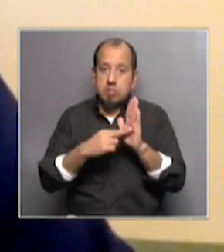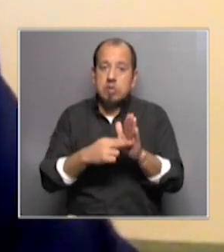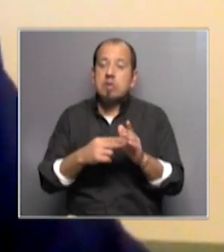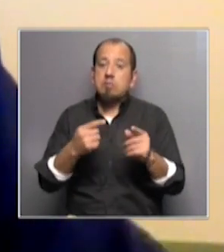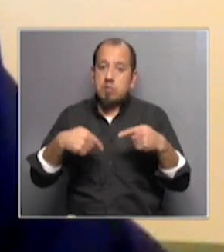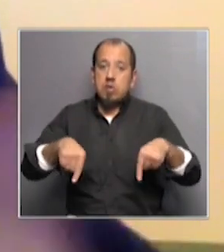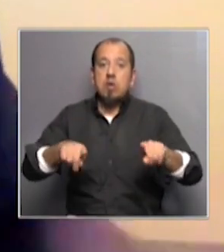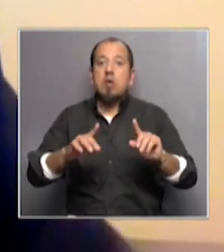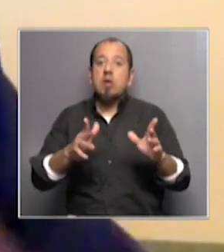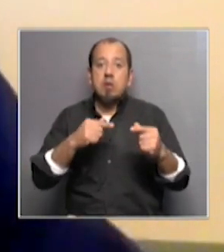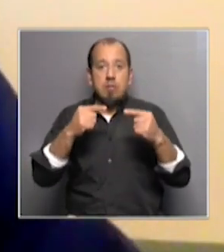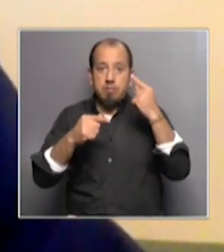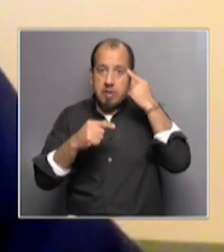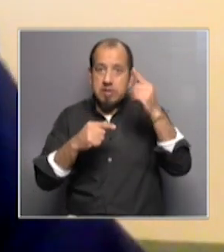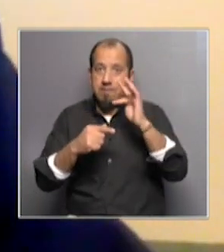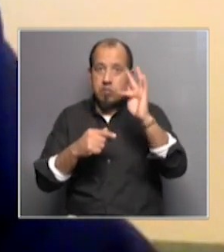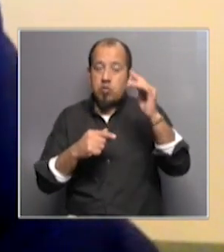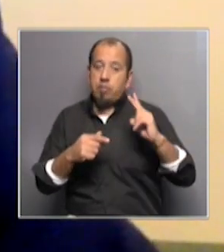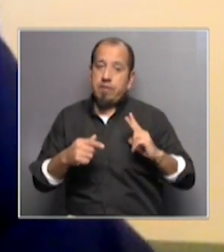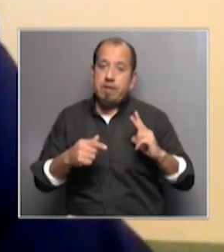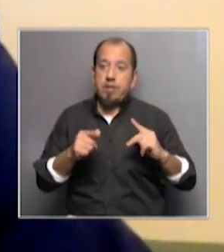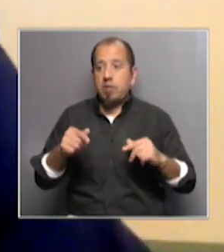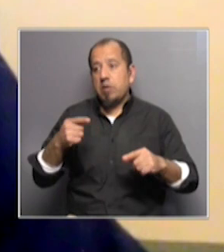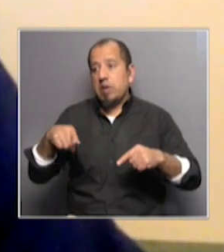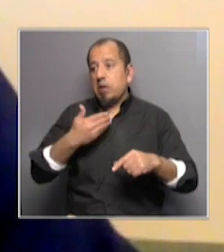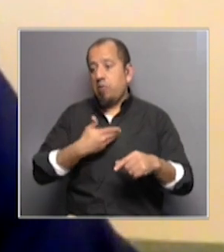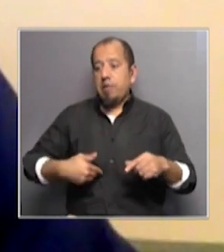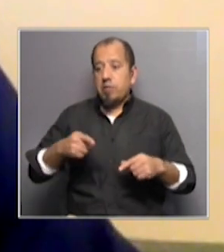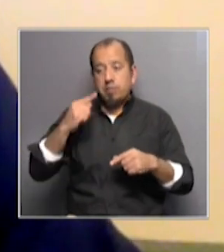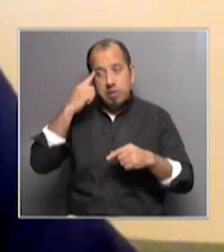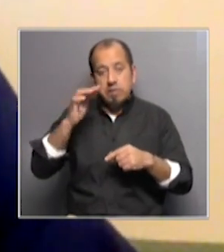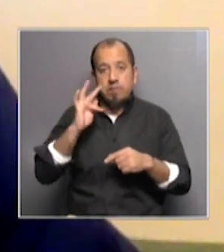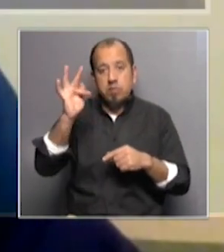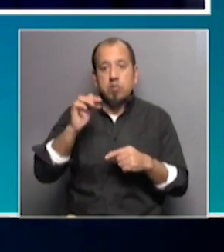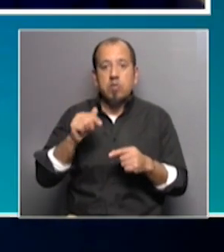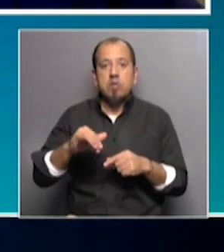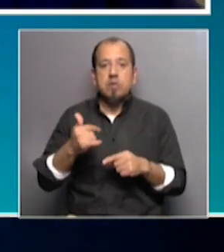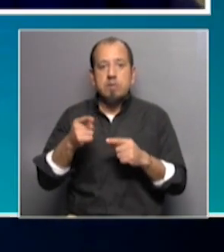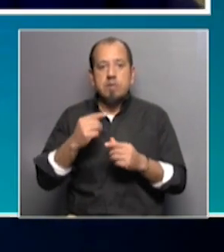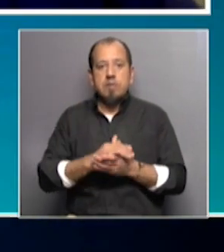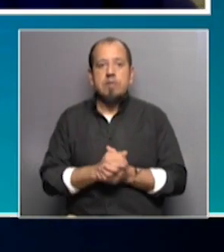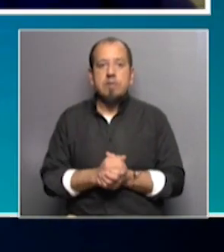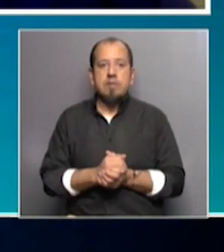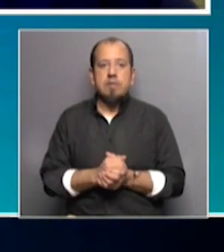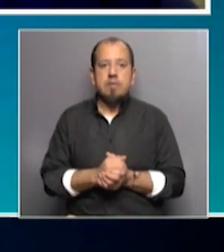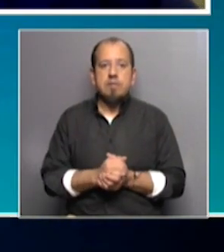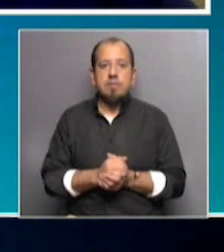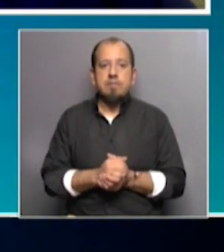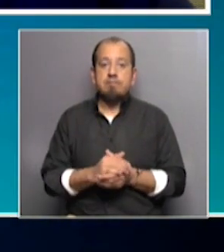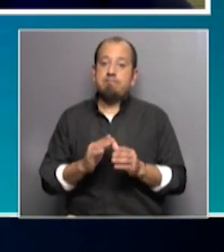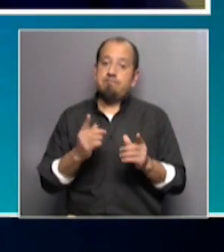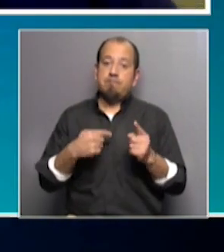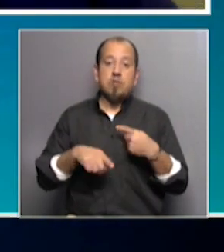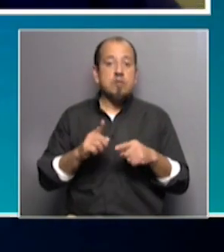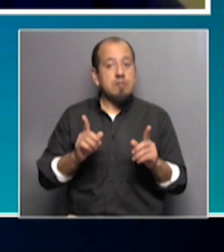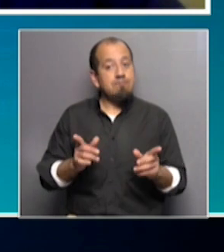cuáles son las perspectivas de los analistas privados y las perspectivas del gobierno, ¿sí?, que es lo que vimos justamente en la gráfica. Poca expectativa